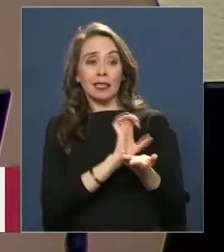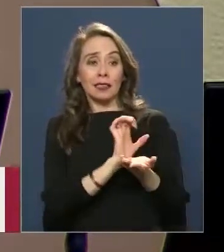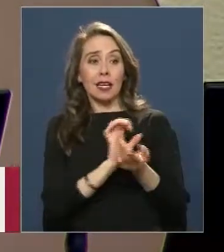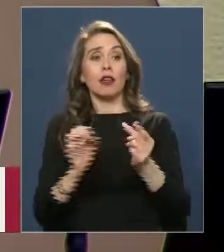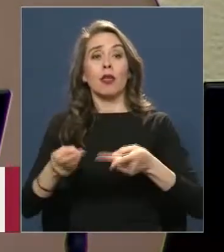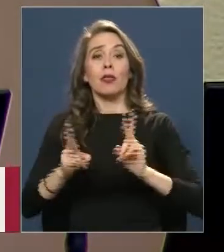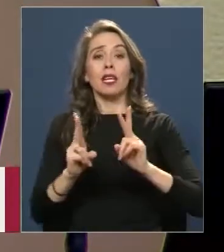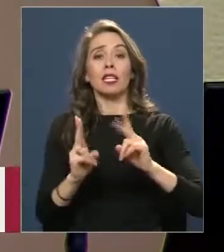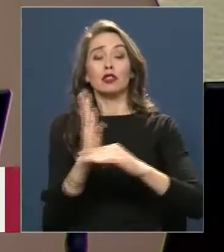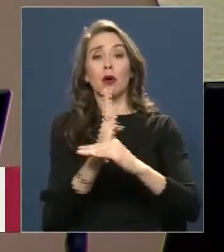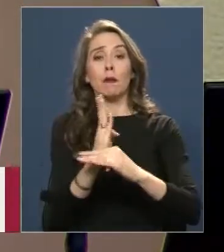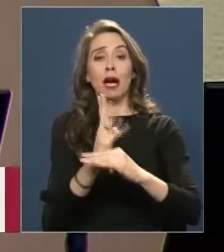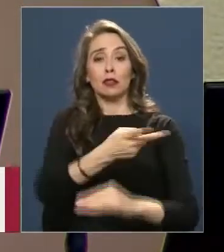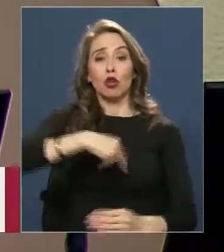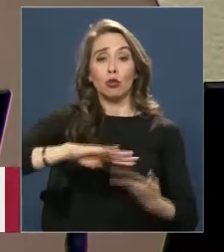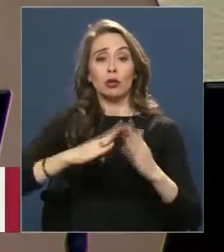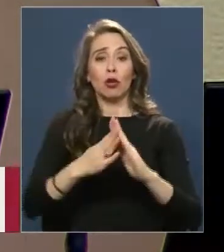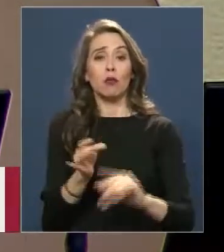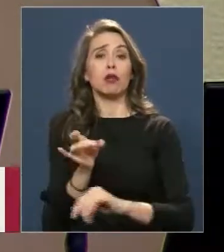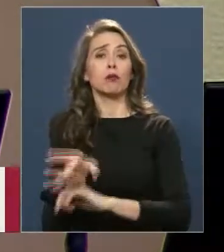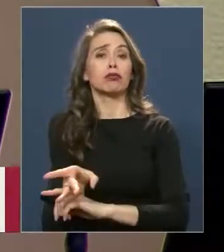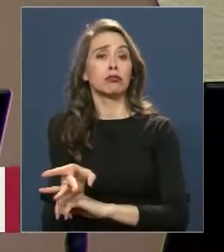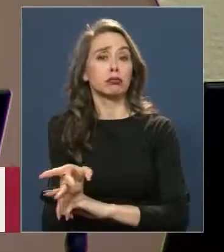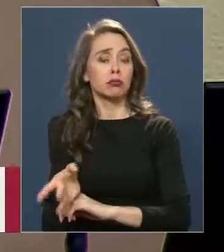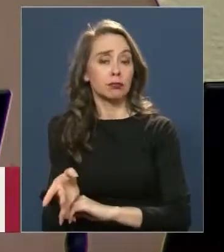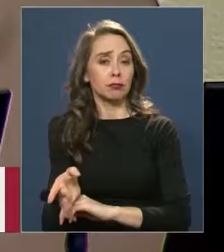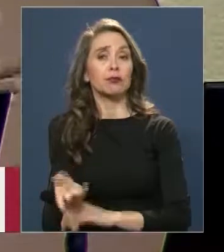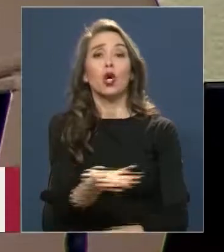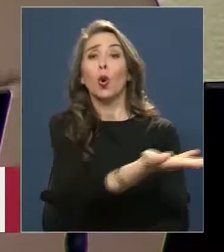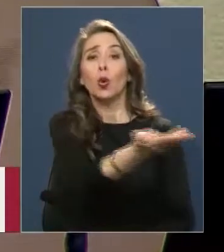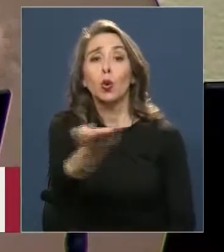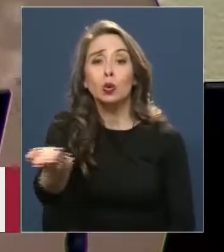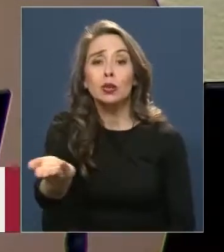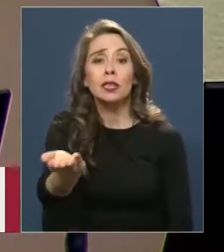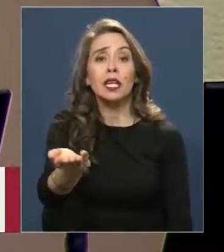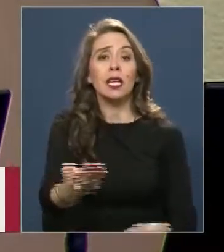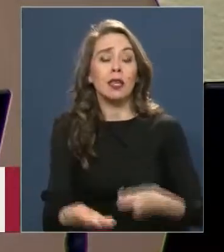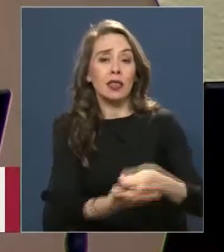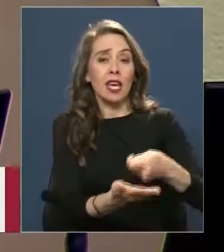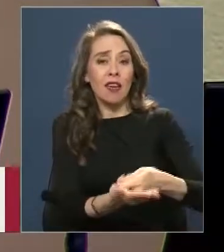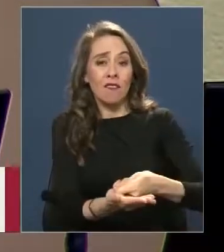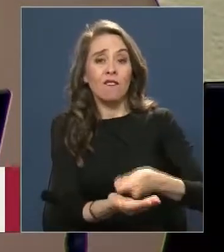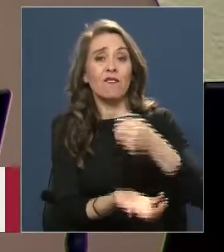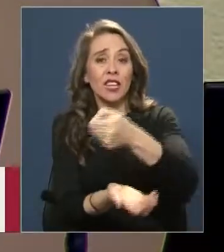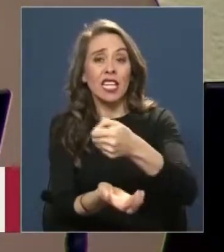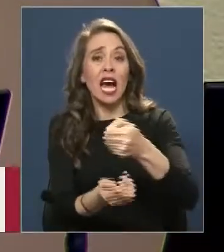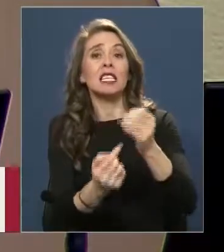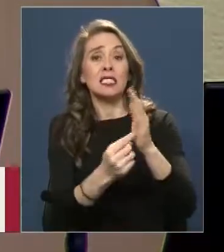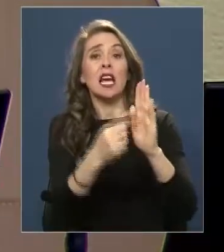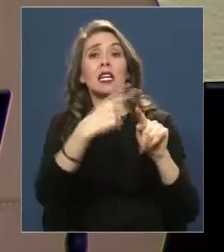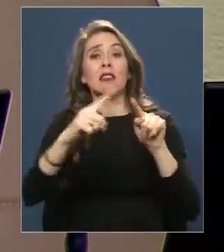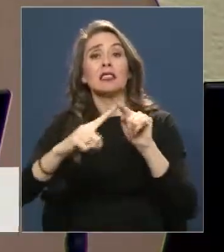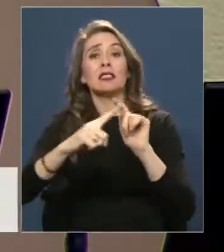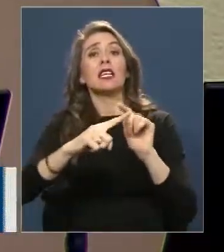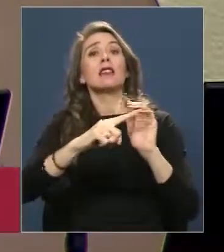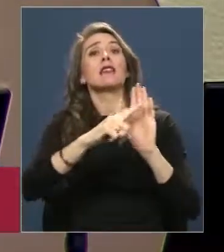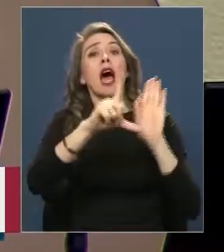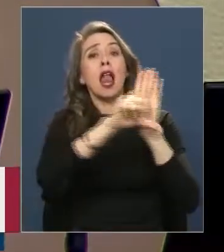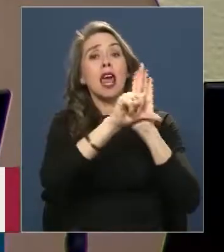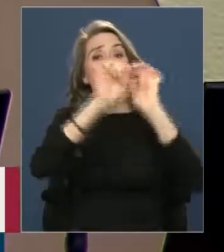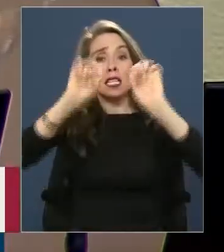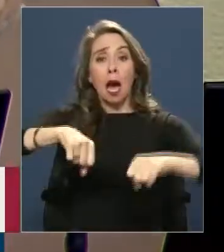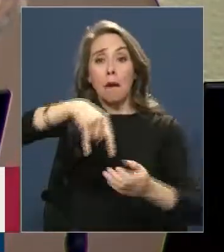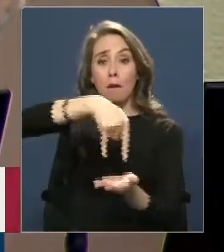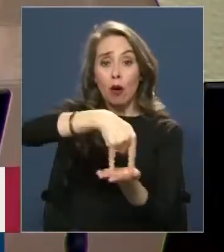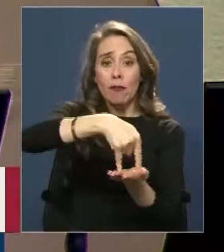fundamentales de nuestras comunidades. Ustedes son los que han financiado en distintas leyes esos presupuestos. Entonces, ¿qué es